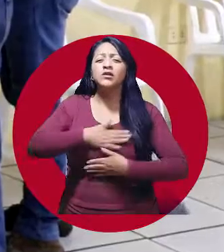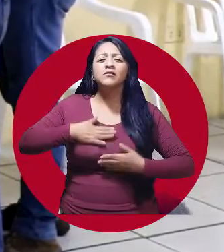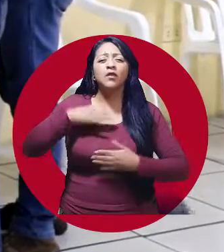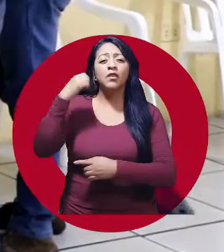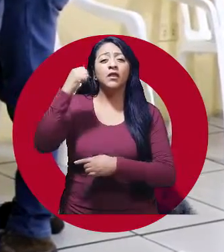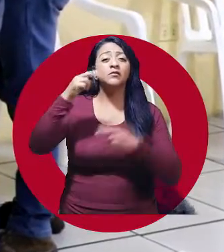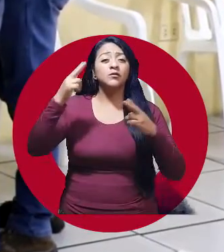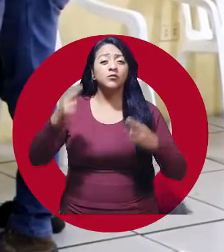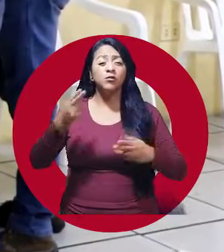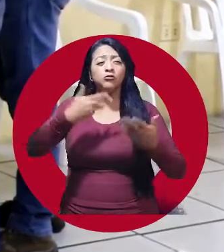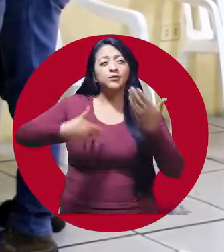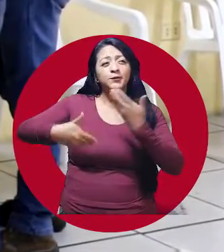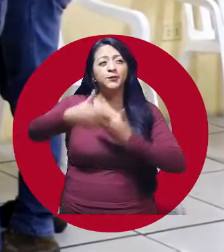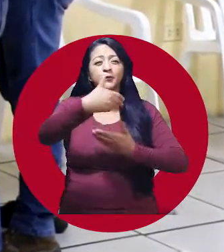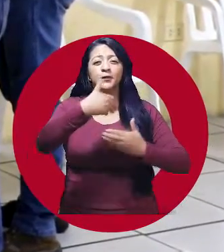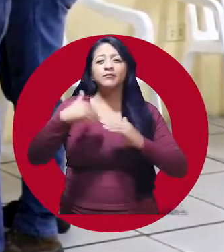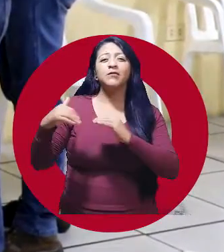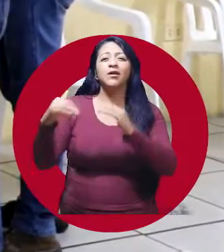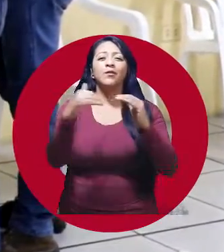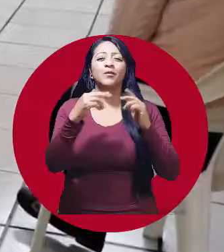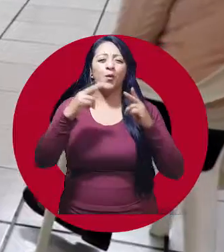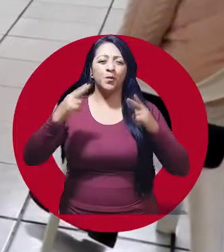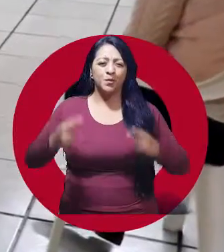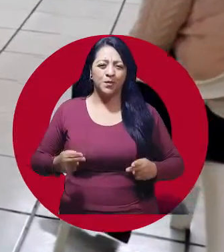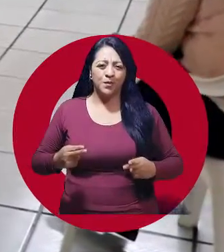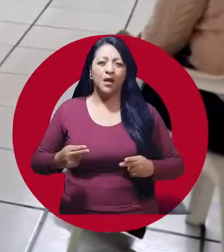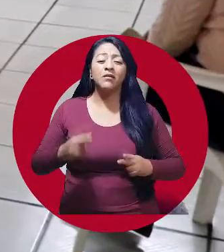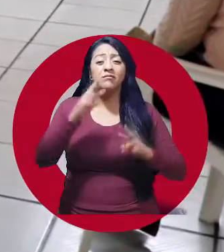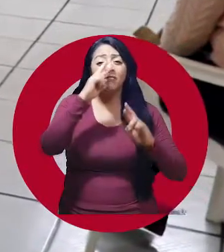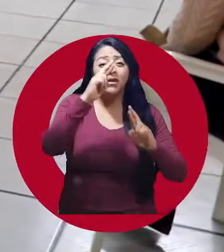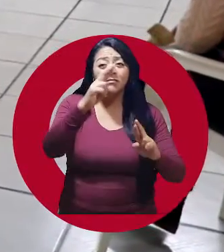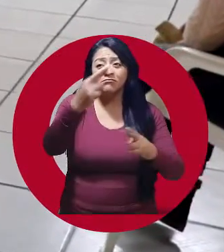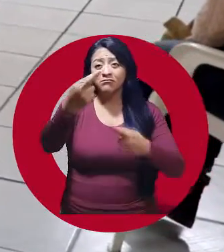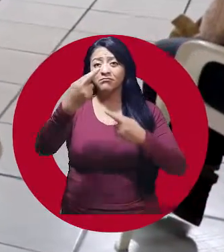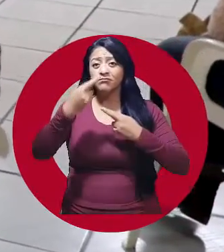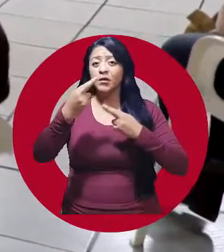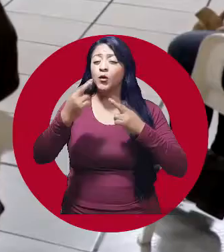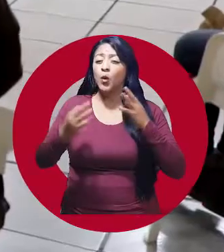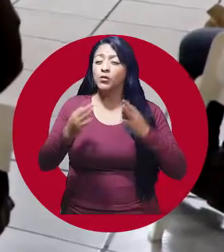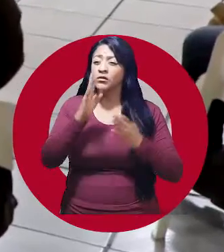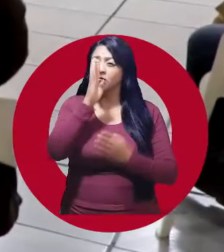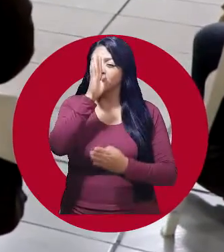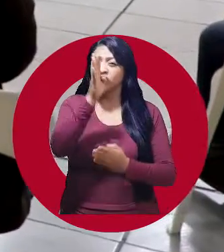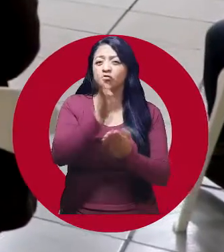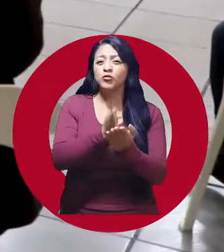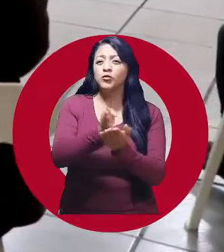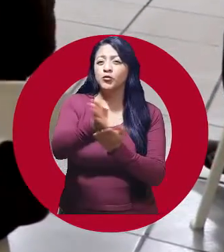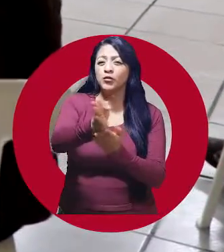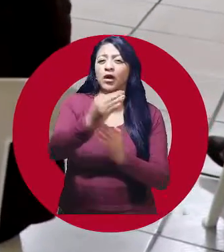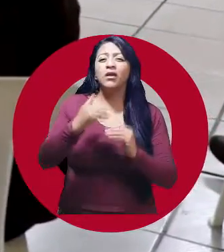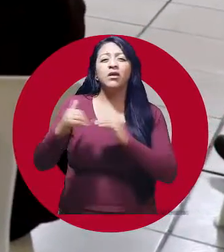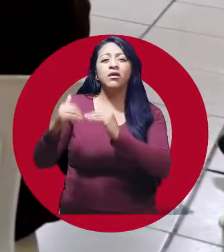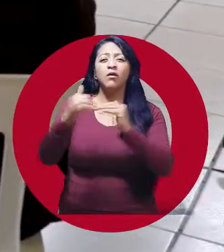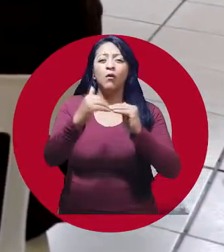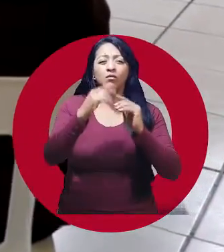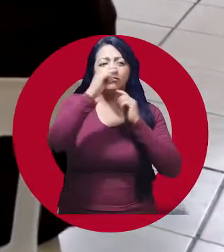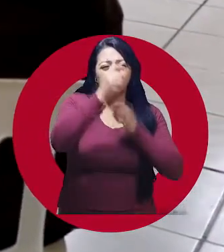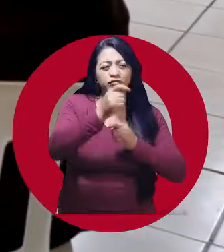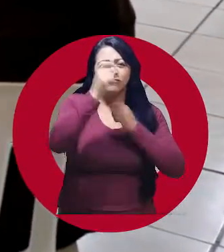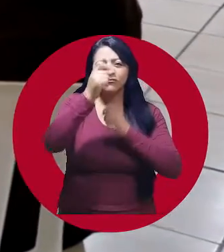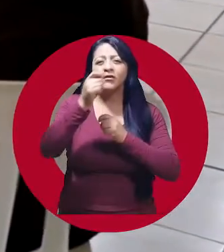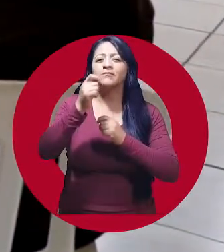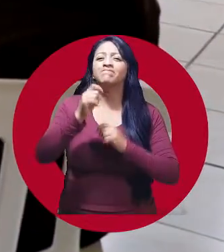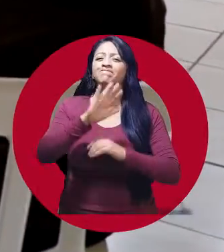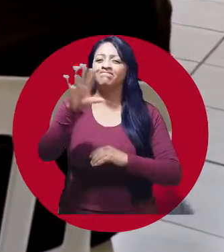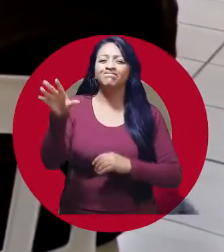para ejercer y disfrutar los derechos humanos que concierne a toda la humanidad, procurar el respeto y la justicia como el reconocimiento de la igualdad